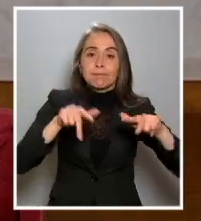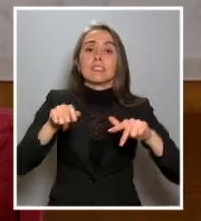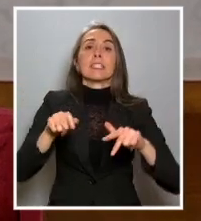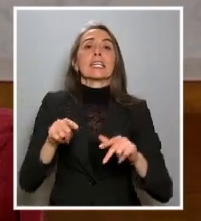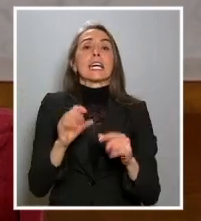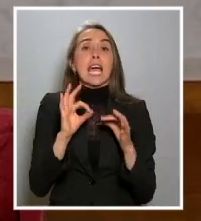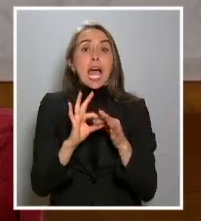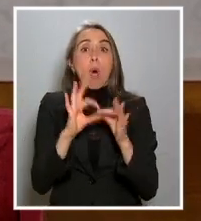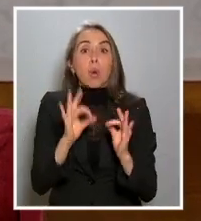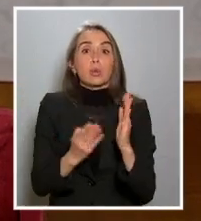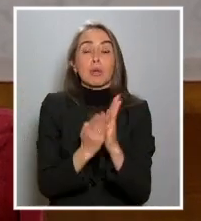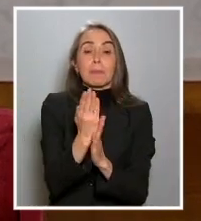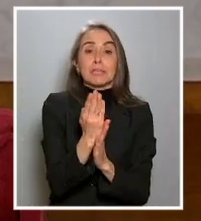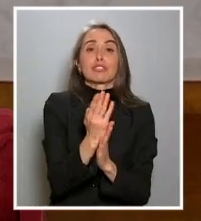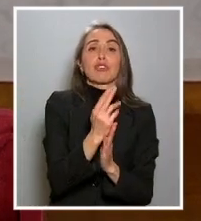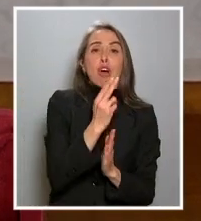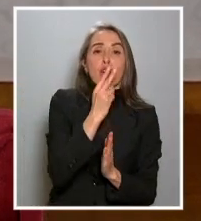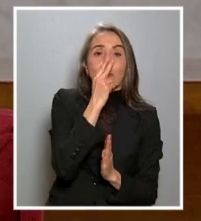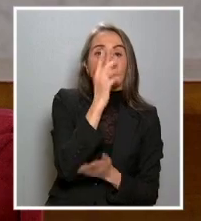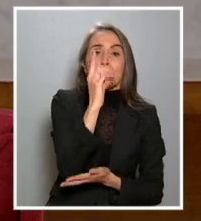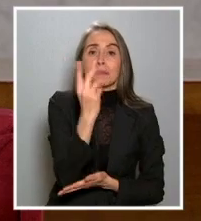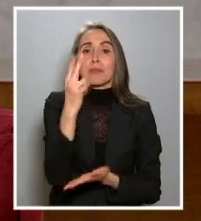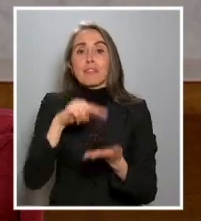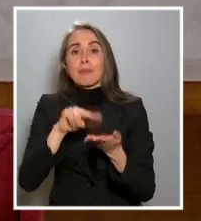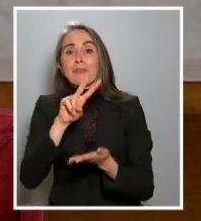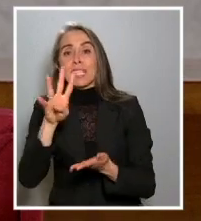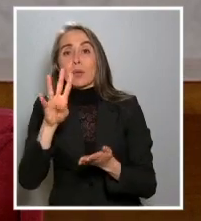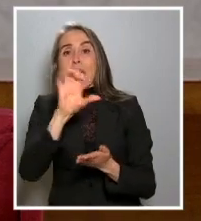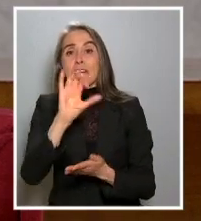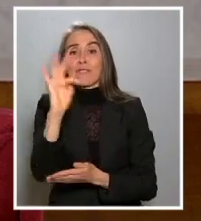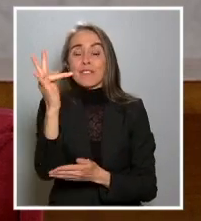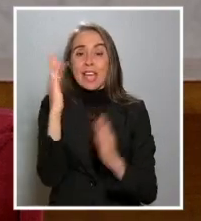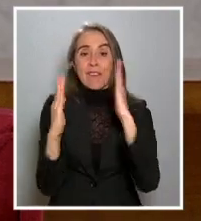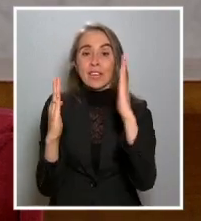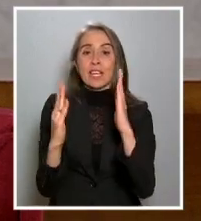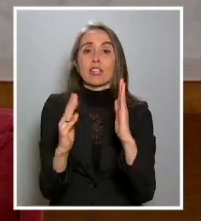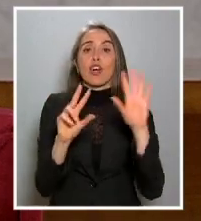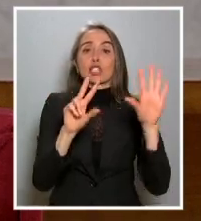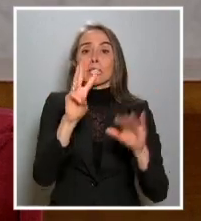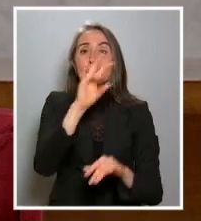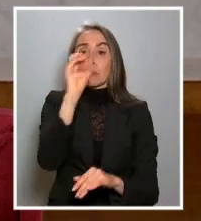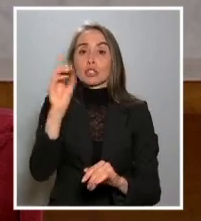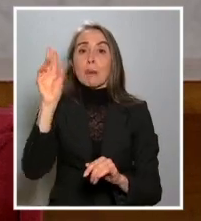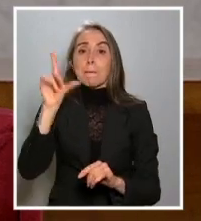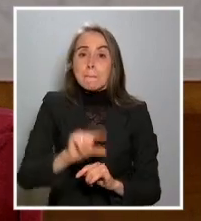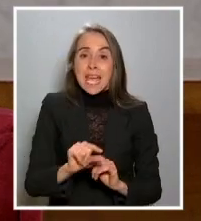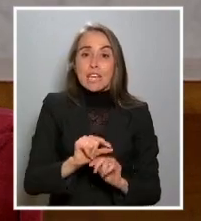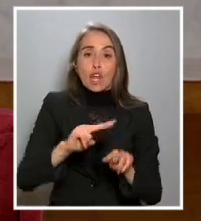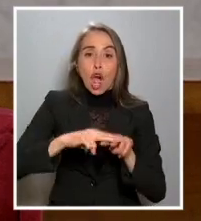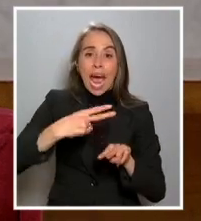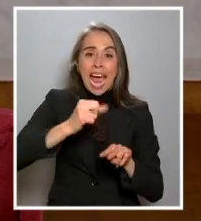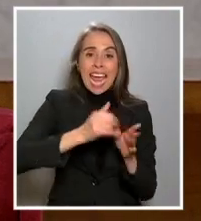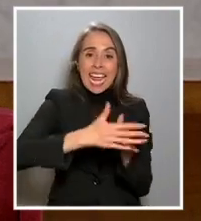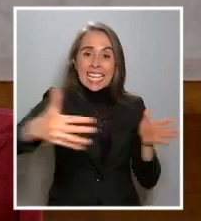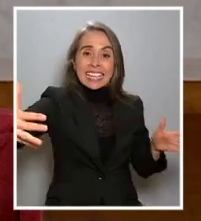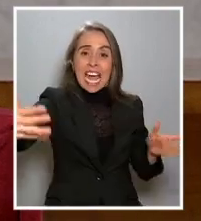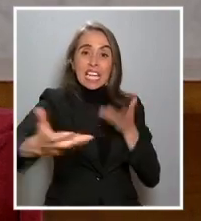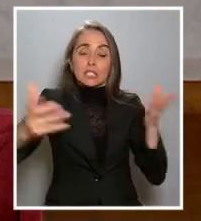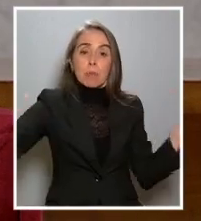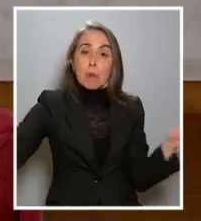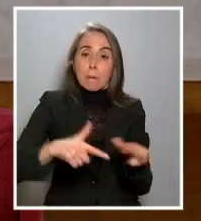la temporada de incendios 2023-2024 hubo un 83% menos de hectáreas quemadas respecto a años